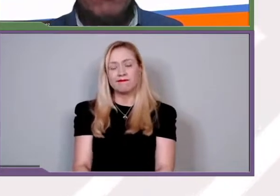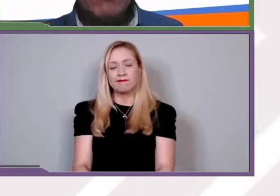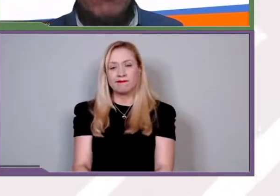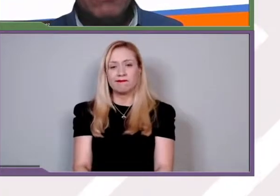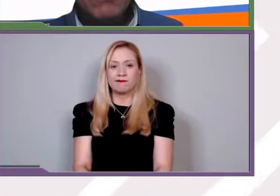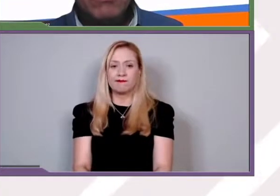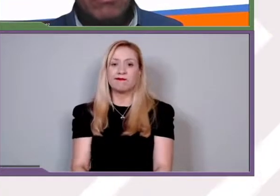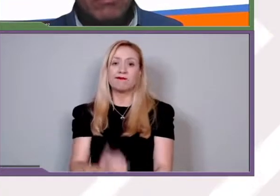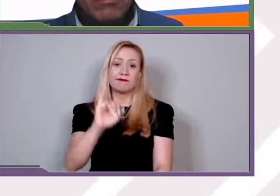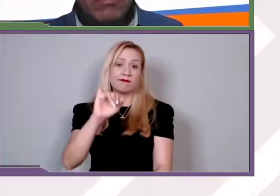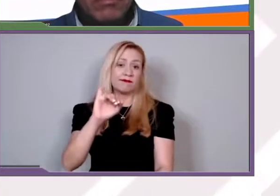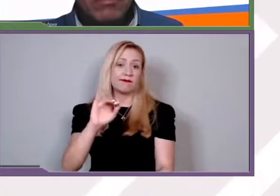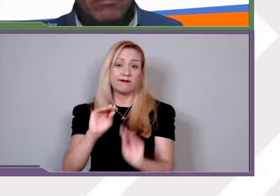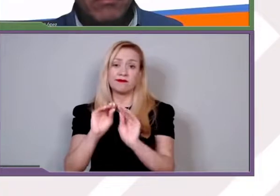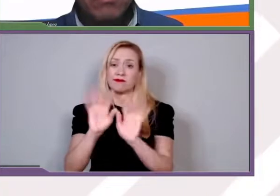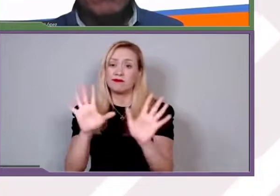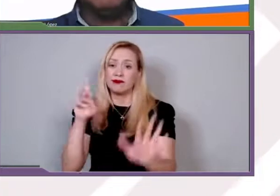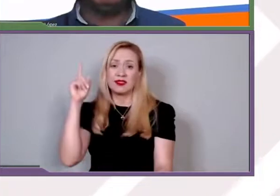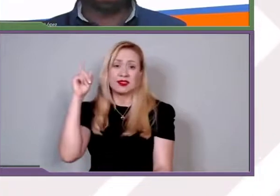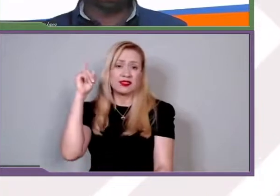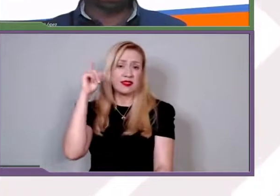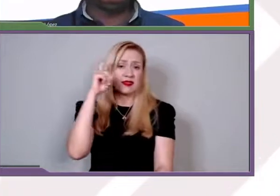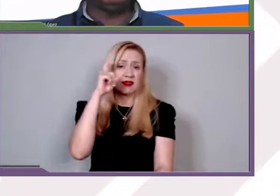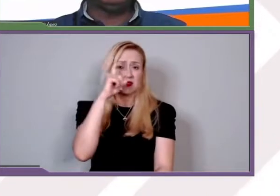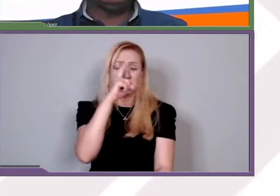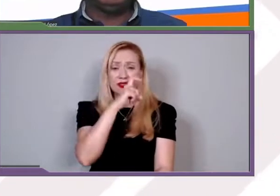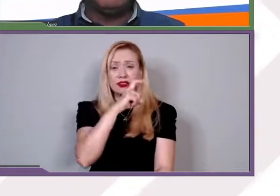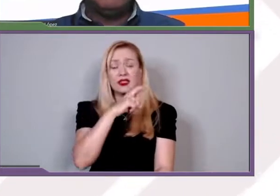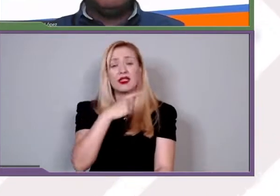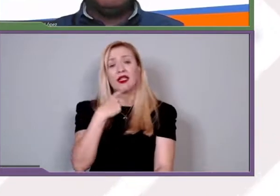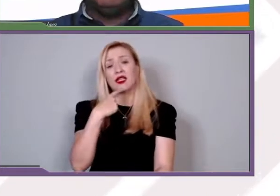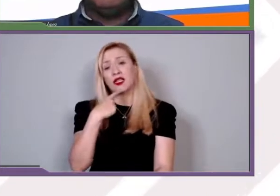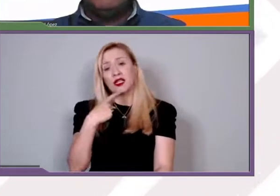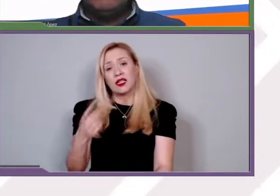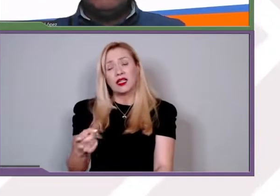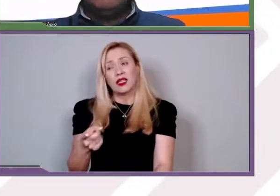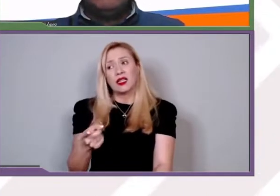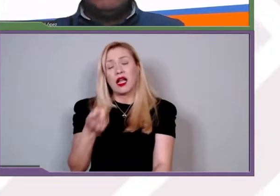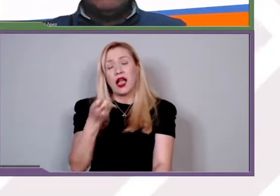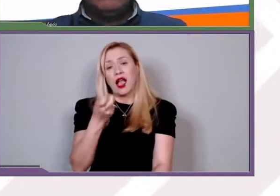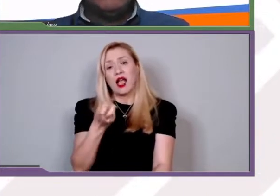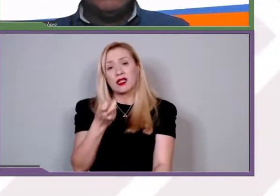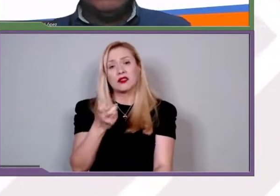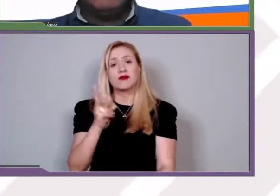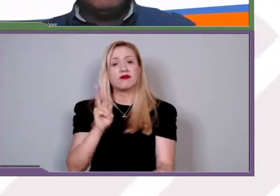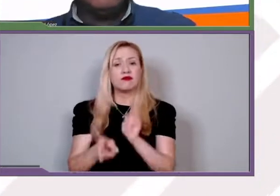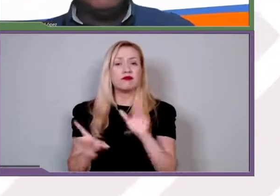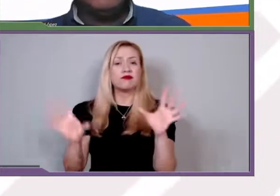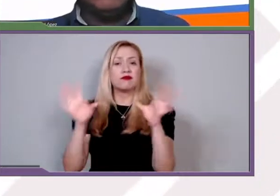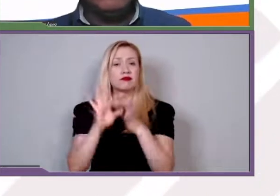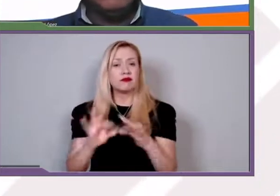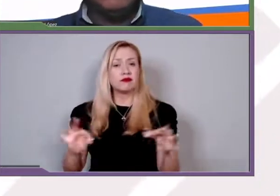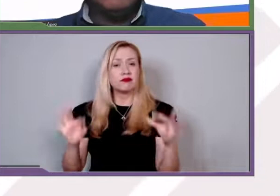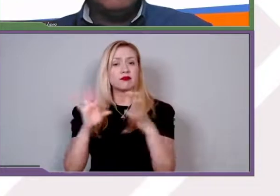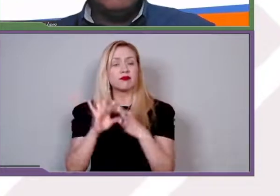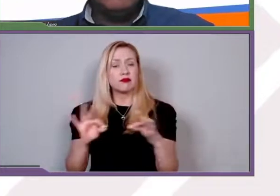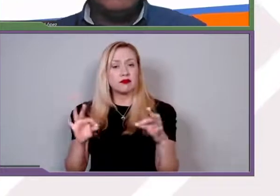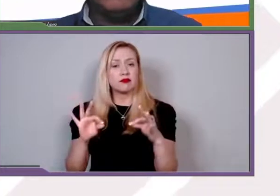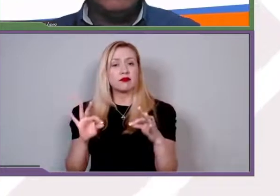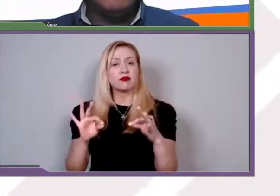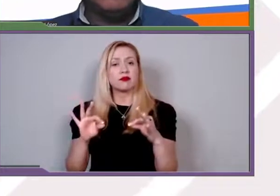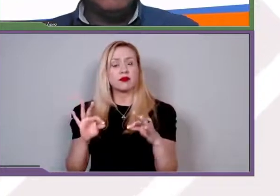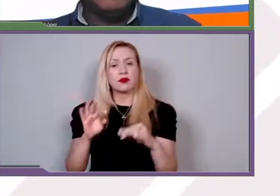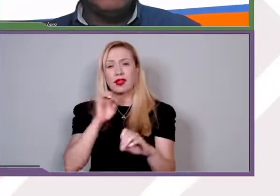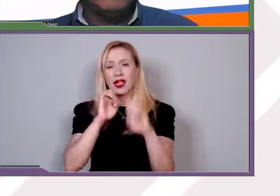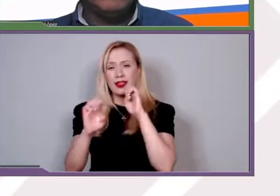Sí, claro, y es una situación complicada y algo que también mencionaban en aquel conversatorio, que quiero decir que estamos haciendo ahorita las